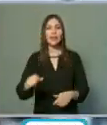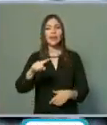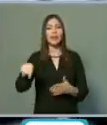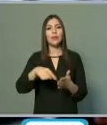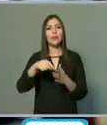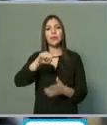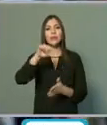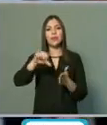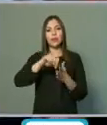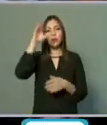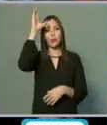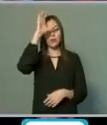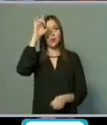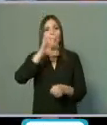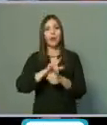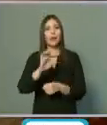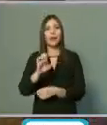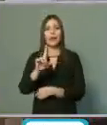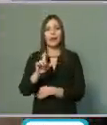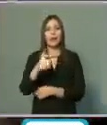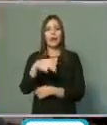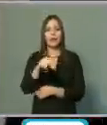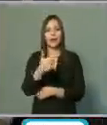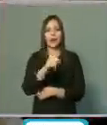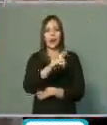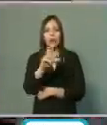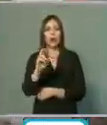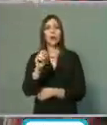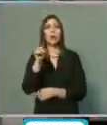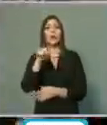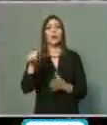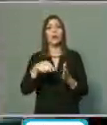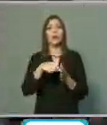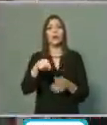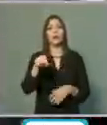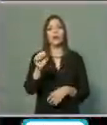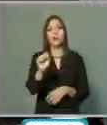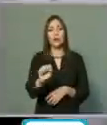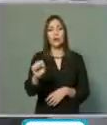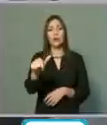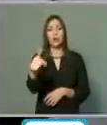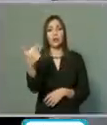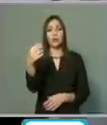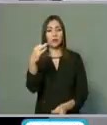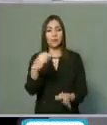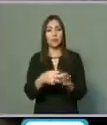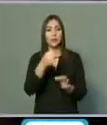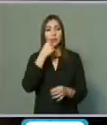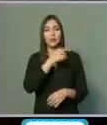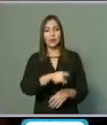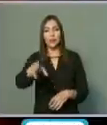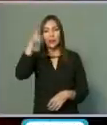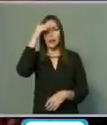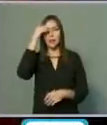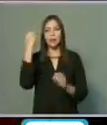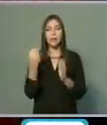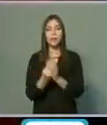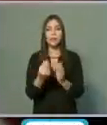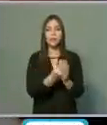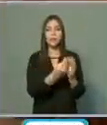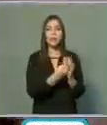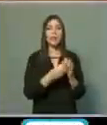Centro Cultural Elena Garro. Este 21 de julio, en punto de las 12 horas, podrás llevar a tus pequeños al taller Iconografía